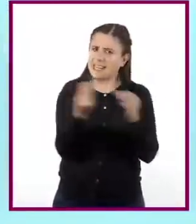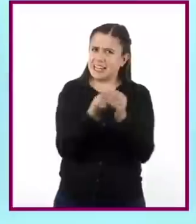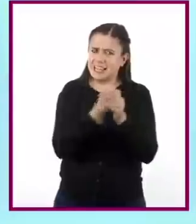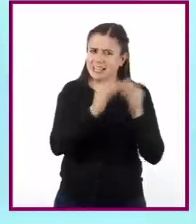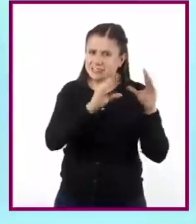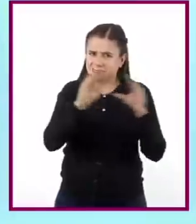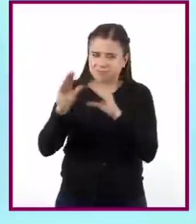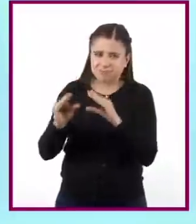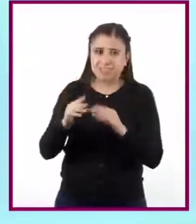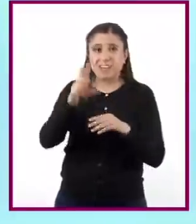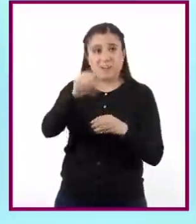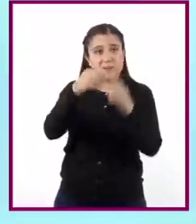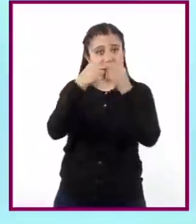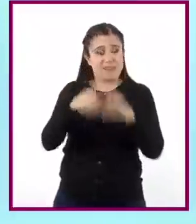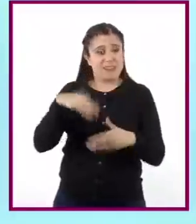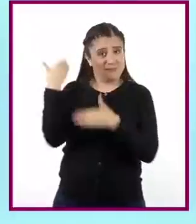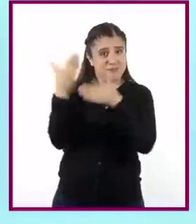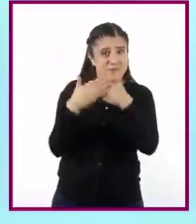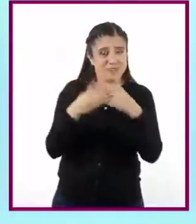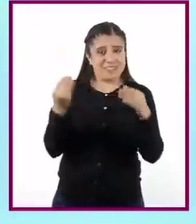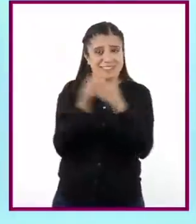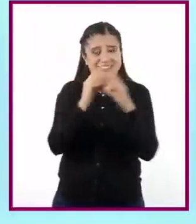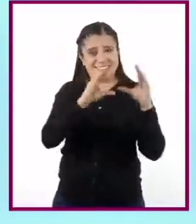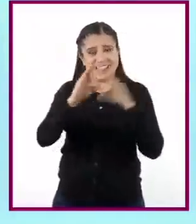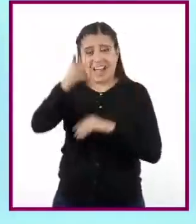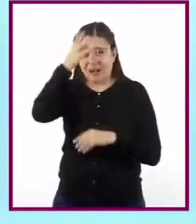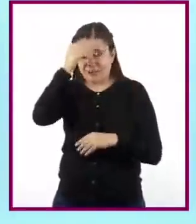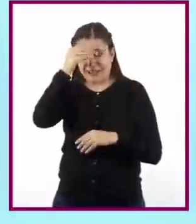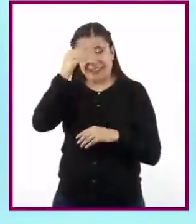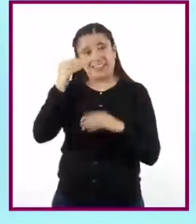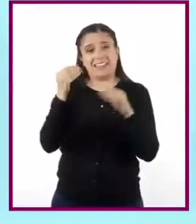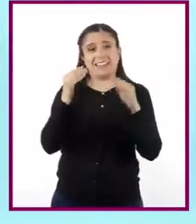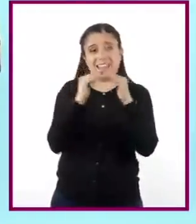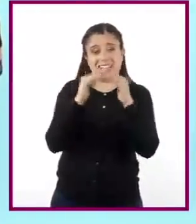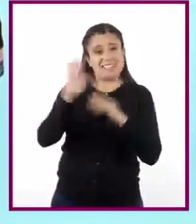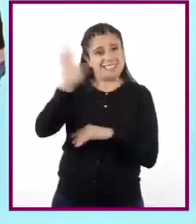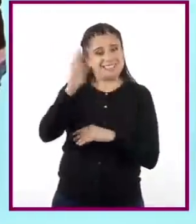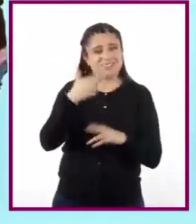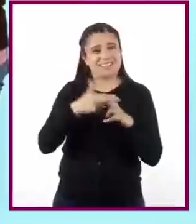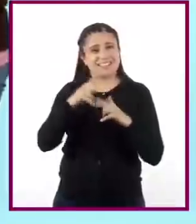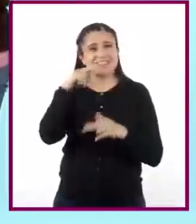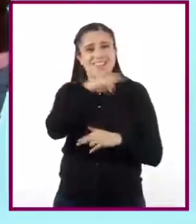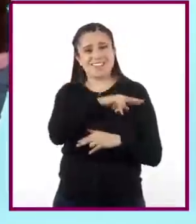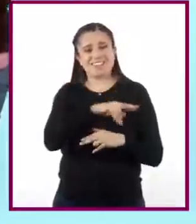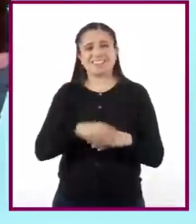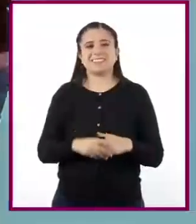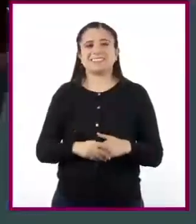No se pierdan las siguientes sesiones de Aprende en Casa. ¡Hasta pronto!